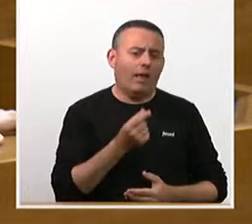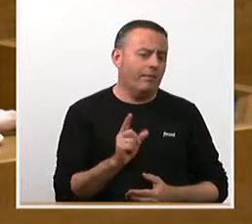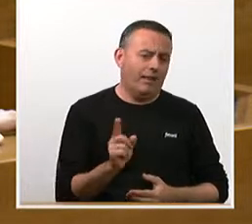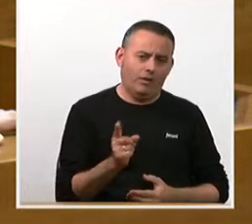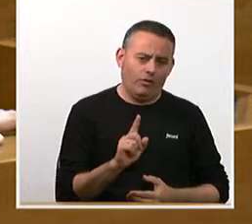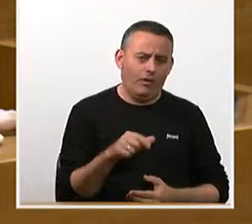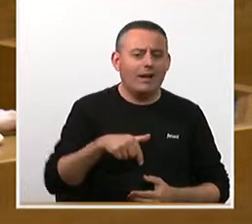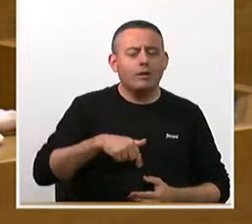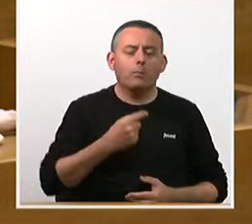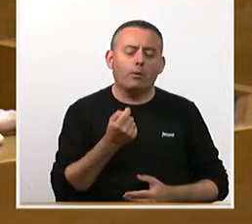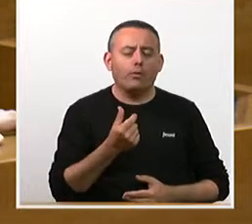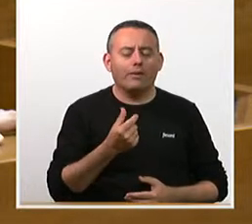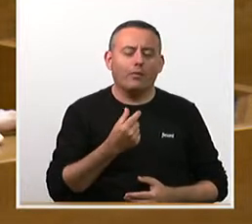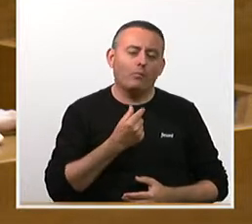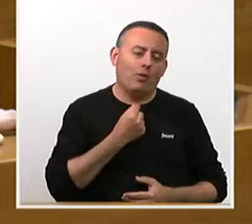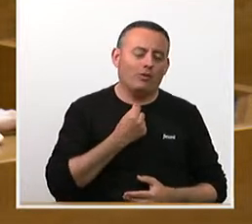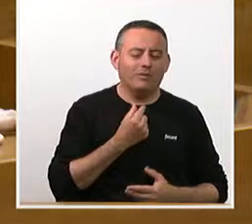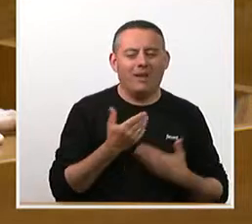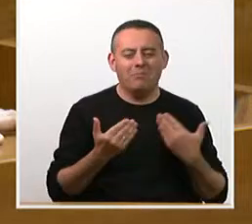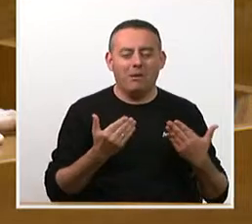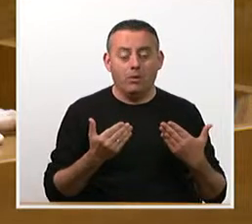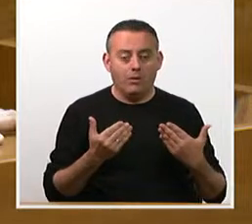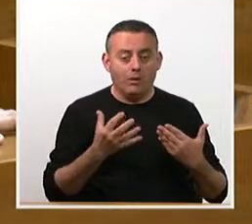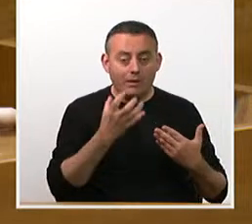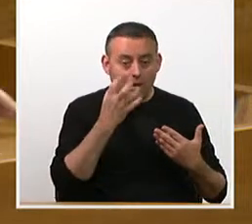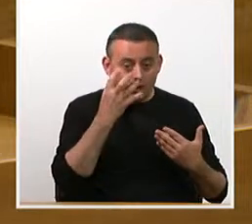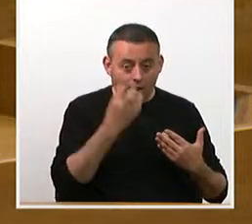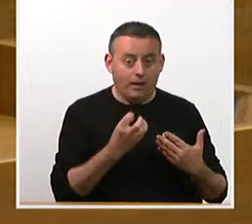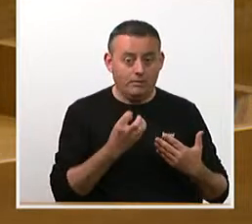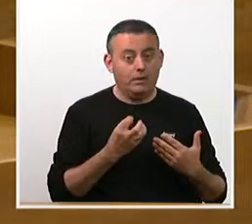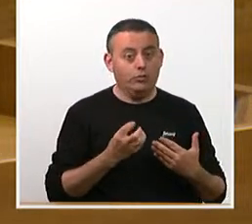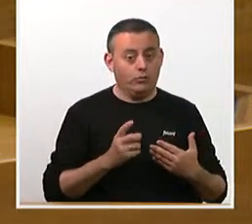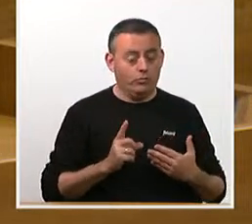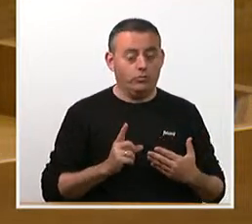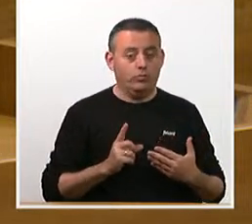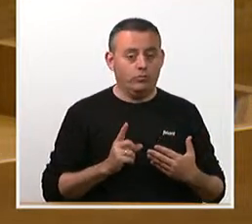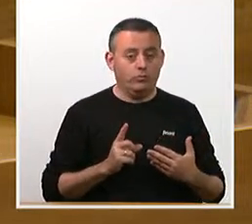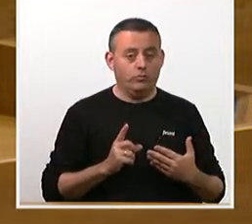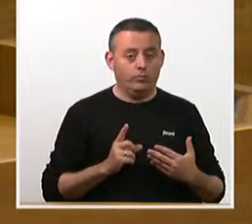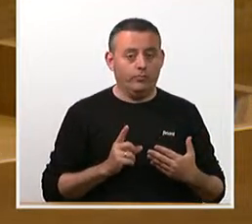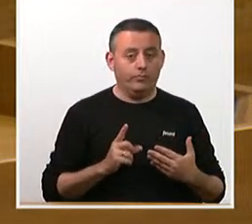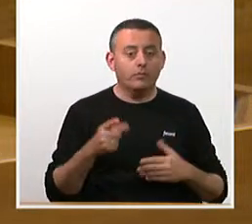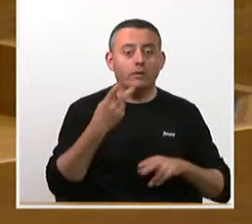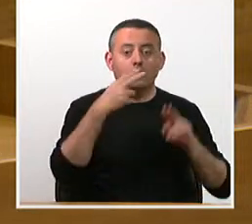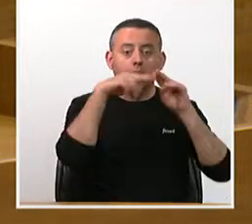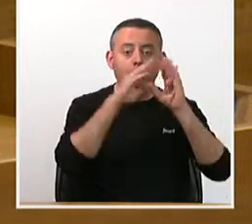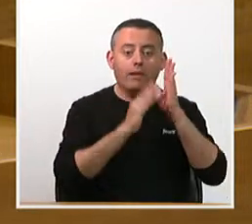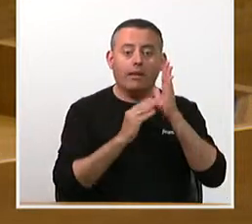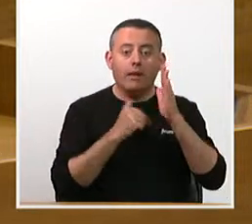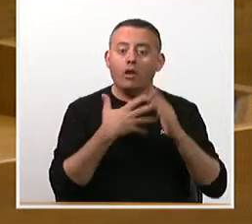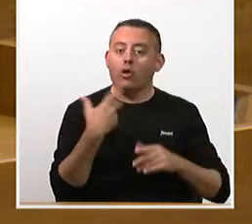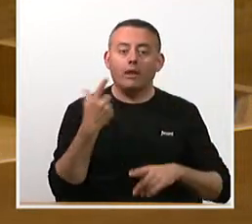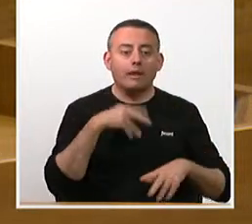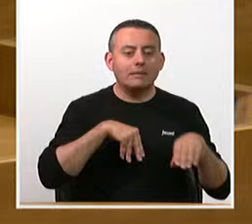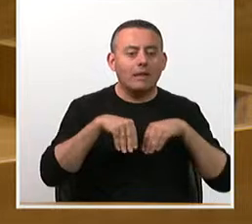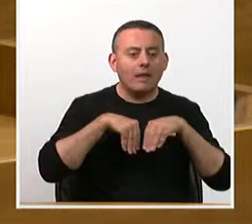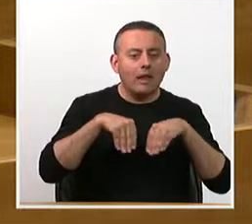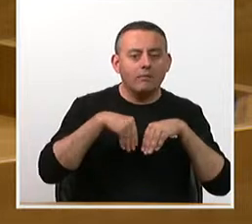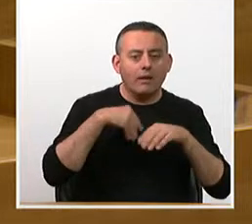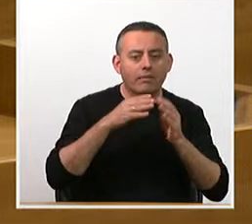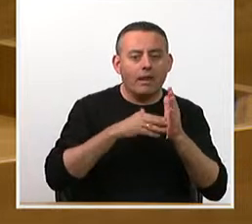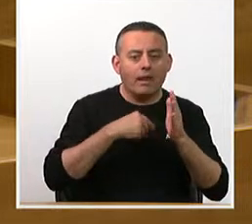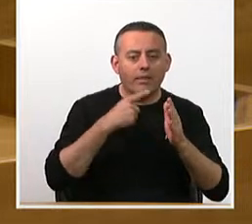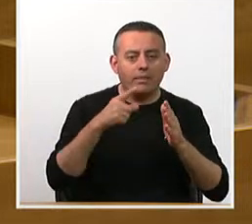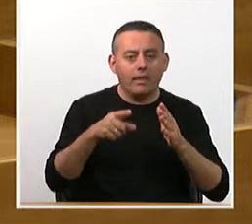intar un po humor que la general valenciana es apcar la estrategia valenciana la igual lgtbi